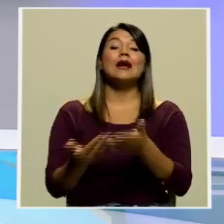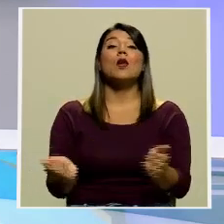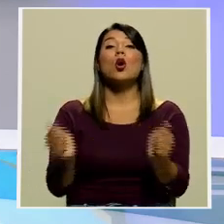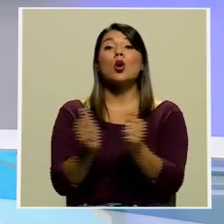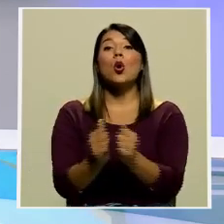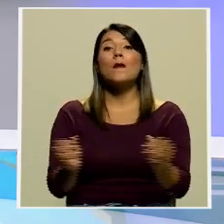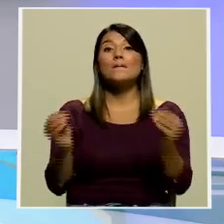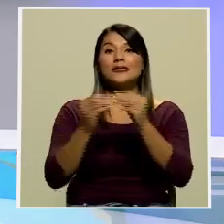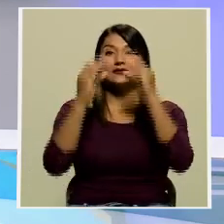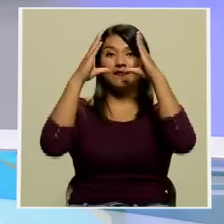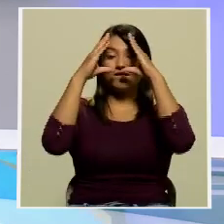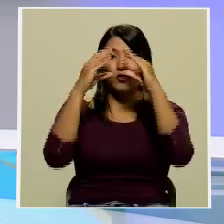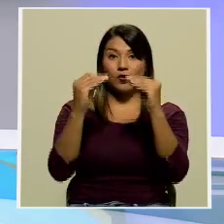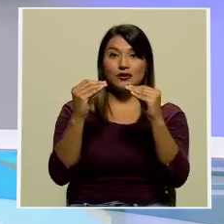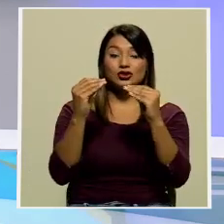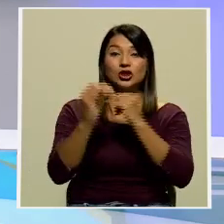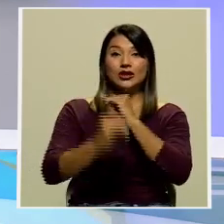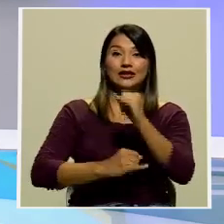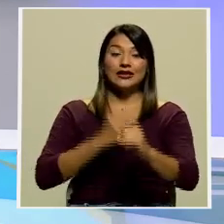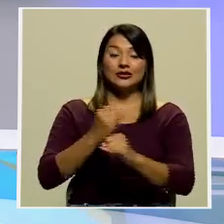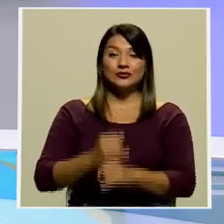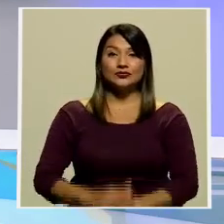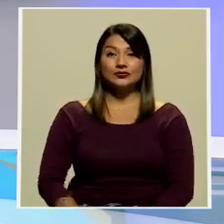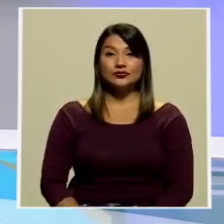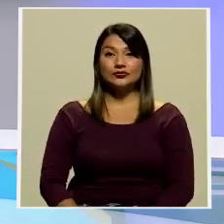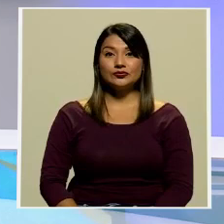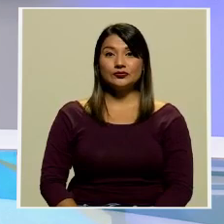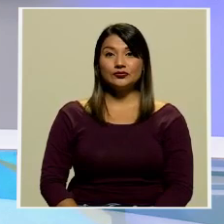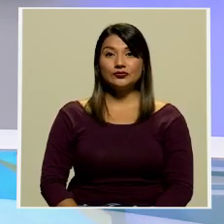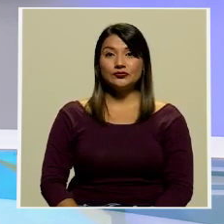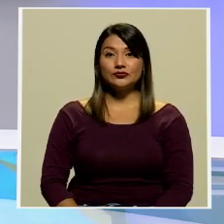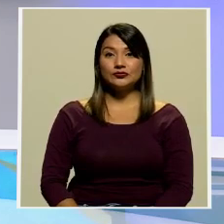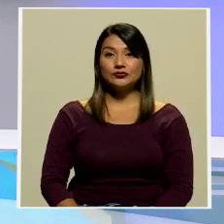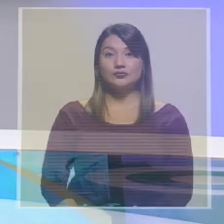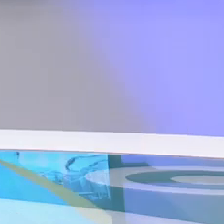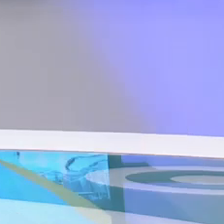resto de la información internacional.